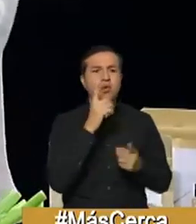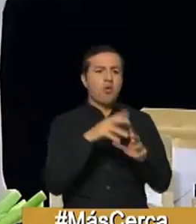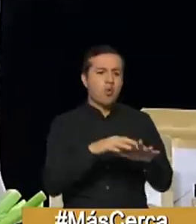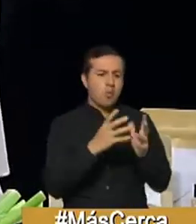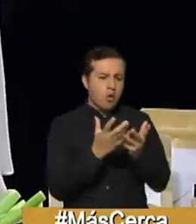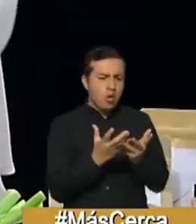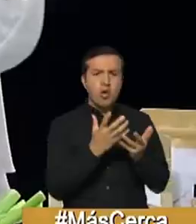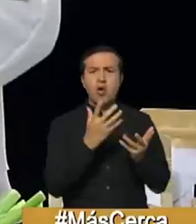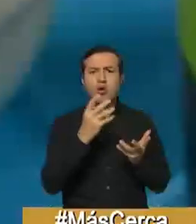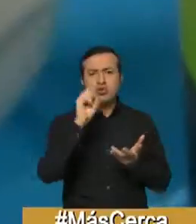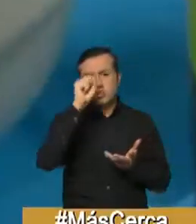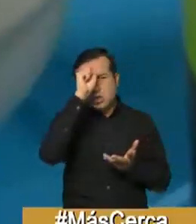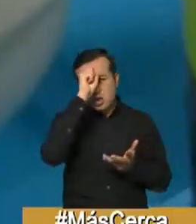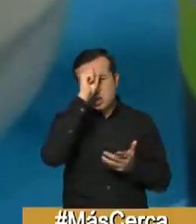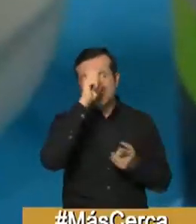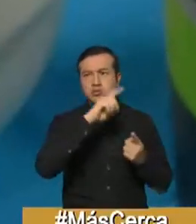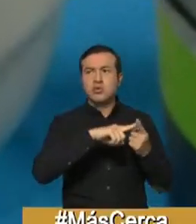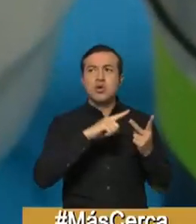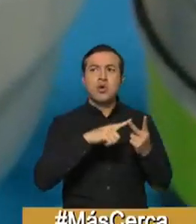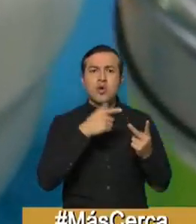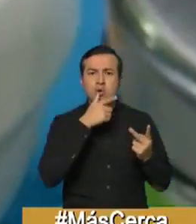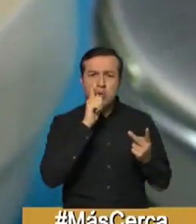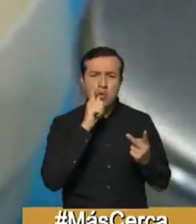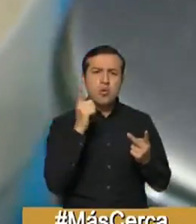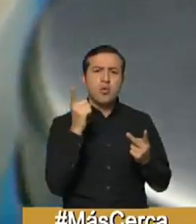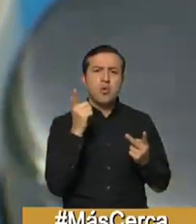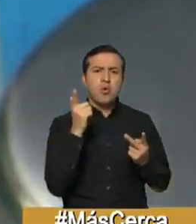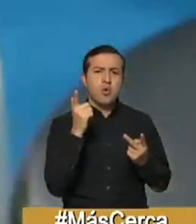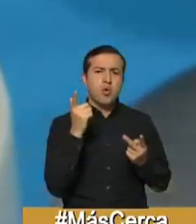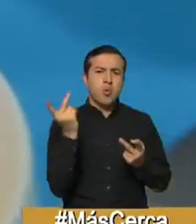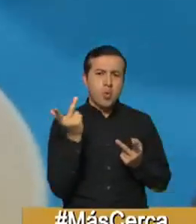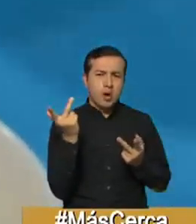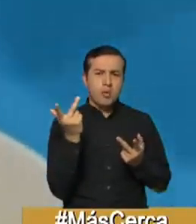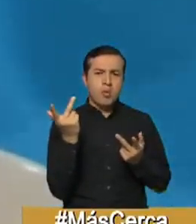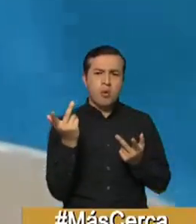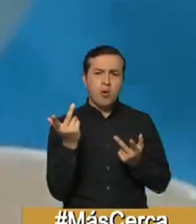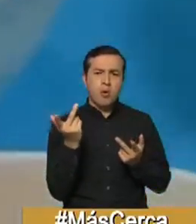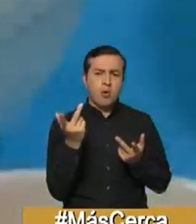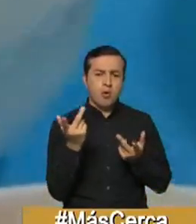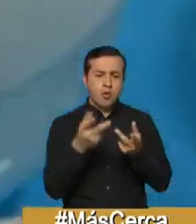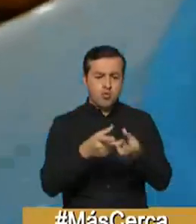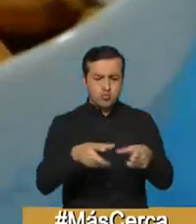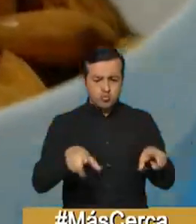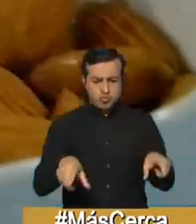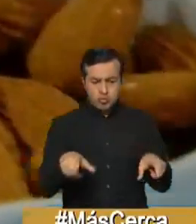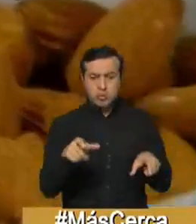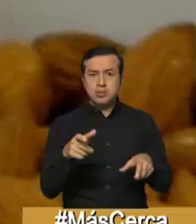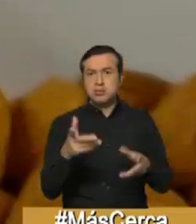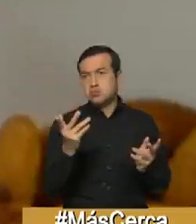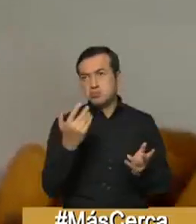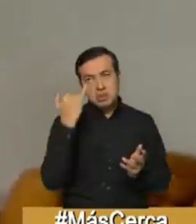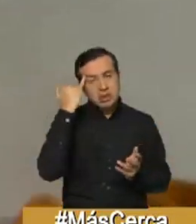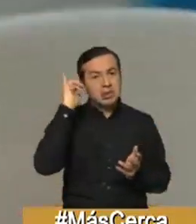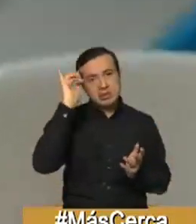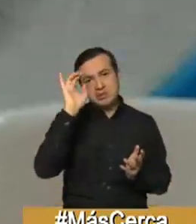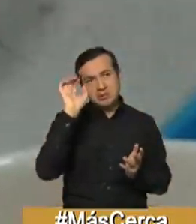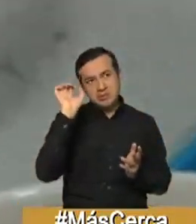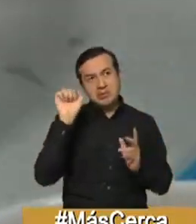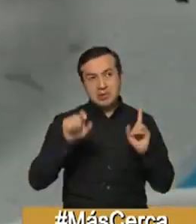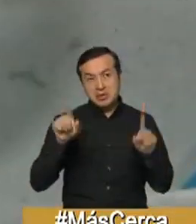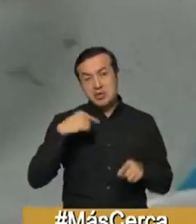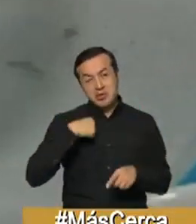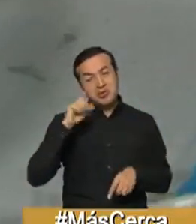con chicharrón, el jugo, huevo frito. Así yo desayuno, digamos. Ya. Una forma de decirlo. Bueno, a veces sí, yo